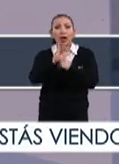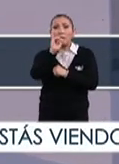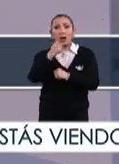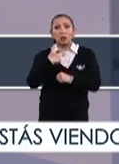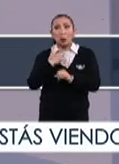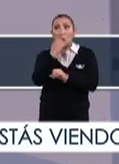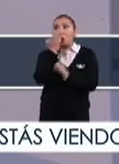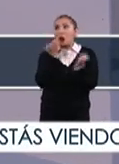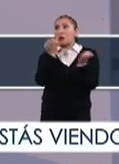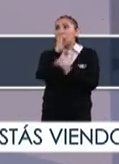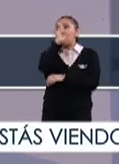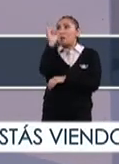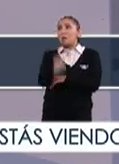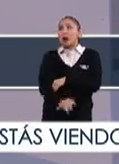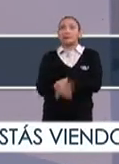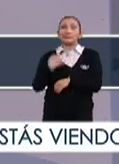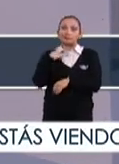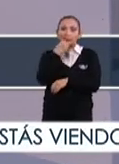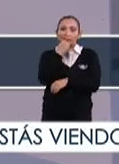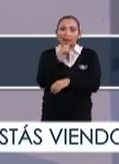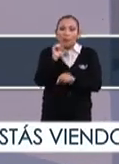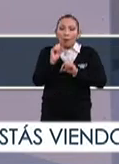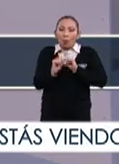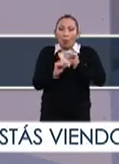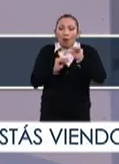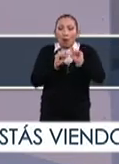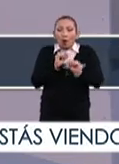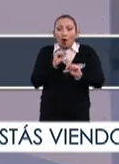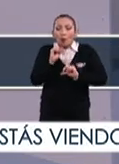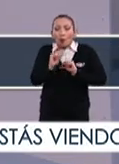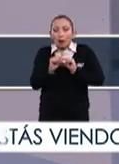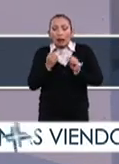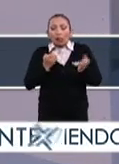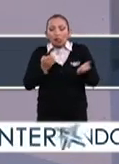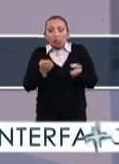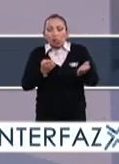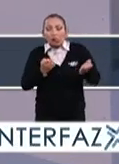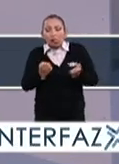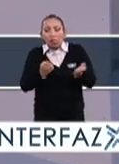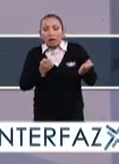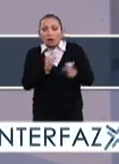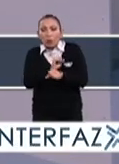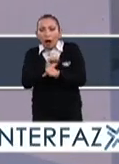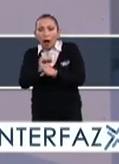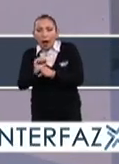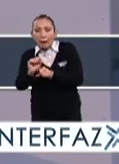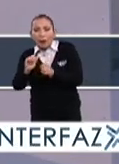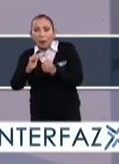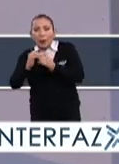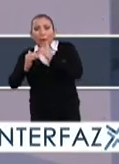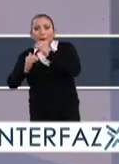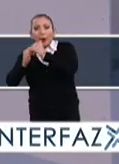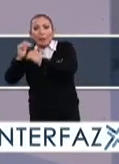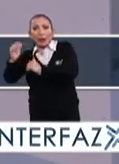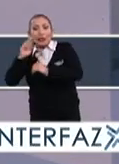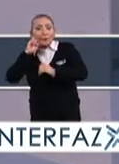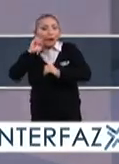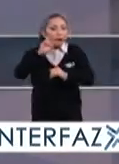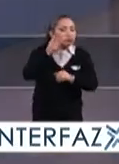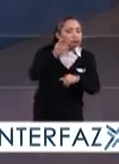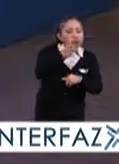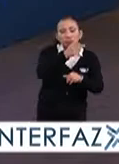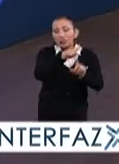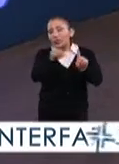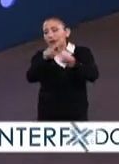vida ha hecho ejercicio, entonces tenemos que empezar poco a poco, de bajo impacto. Entonces es bien importante como ver las diferencias e individualizar